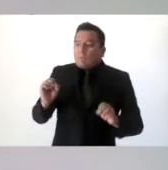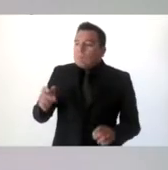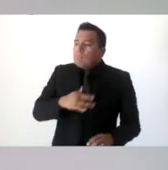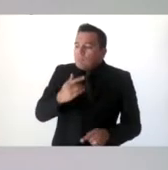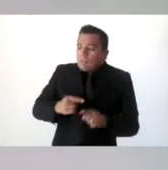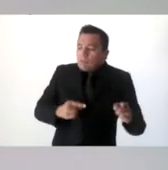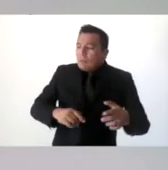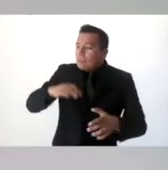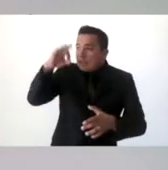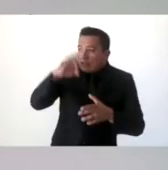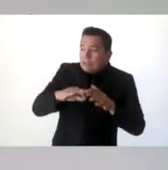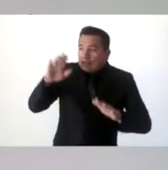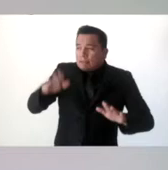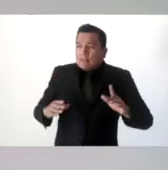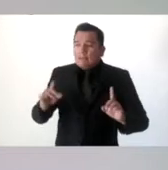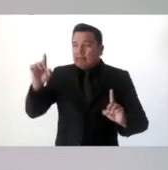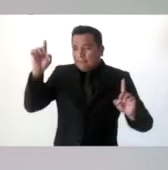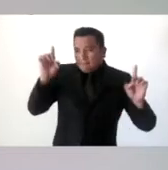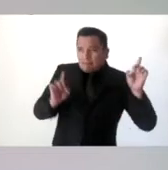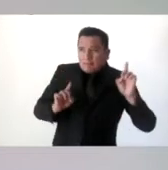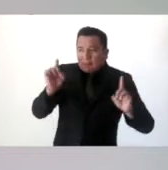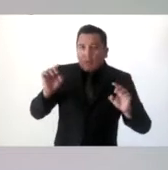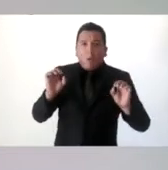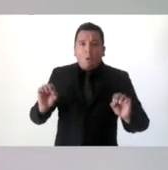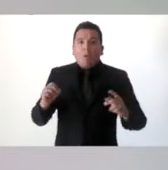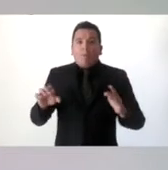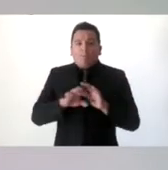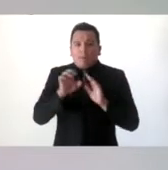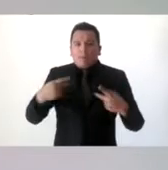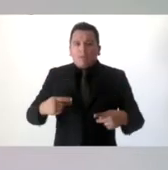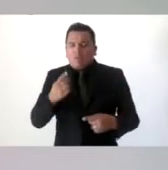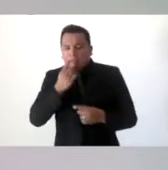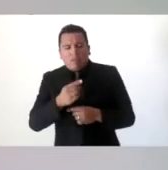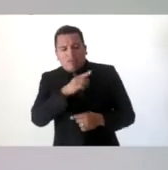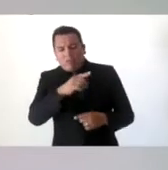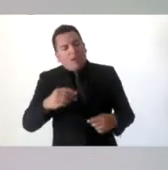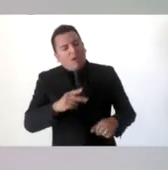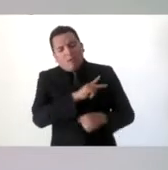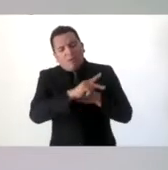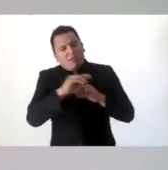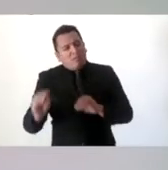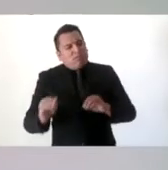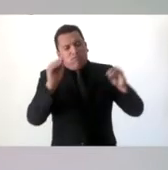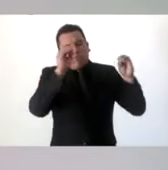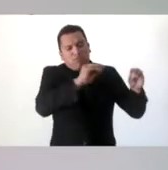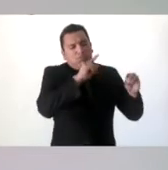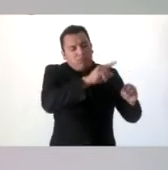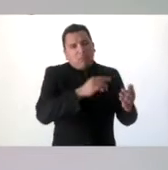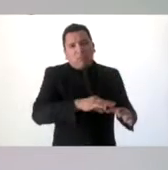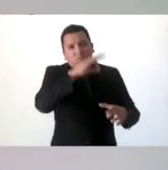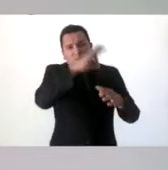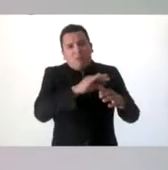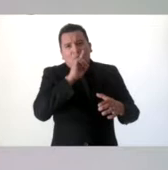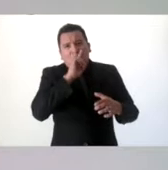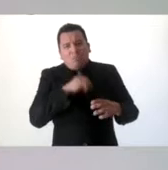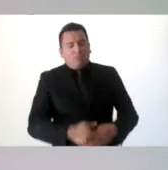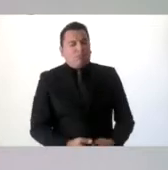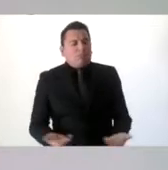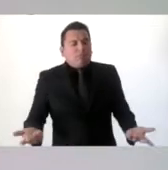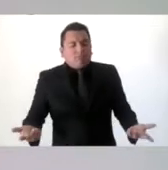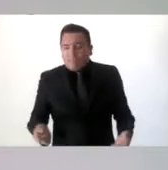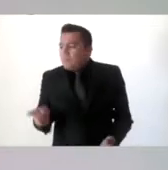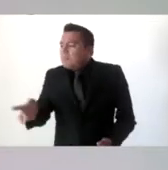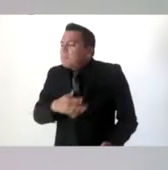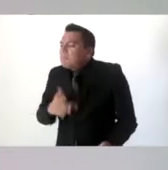le diría a aquellas personas que de repente dicen que los mexicanos que están fuera ya no deberían de votar? Claro. Bueno, son dos temas muy